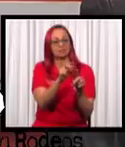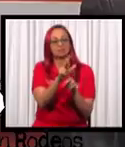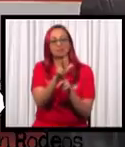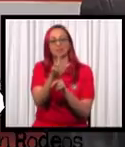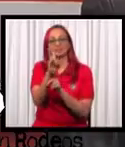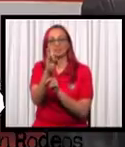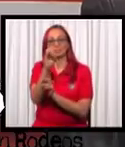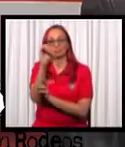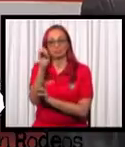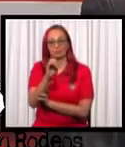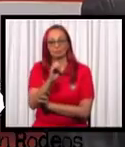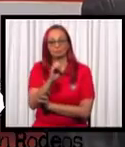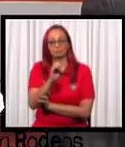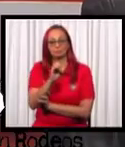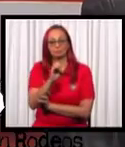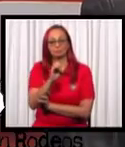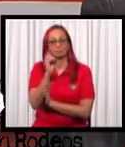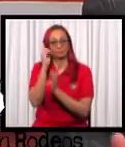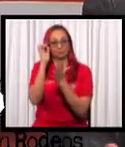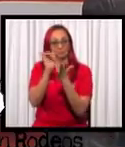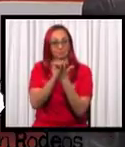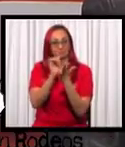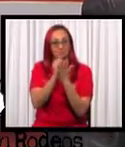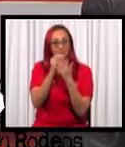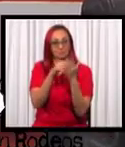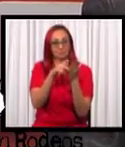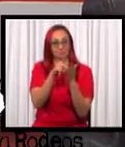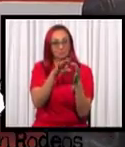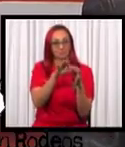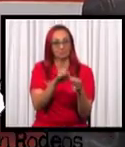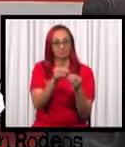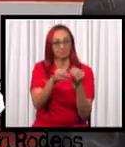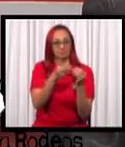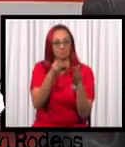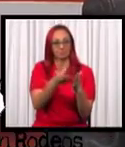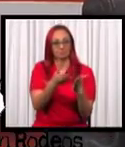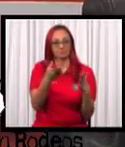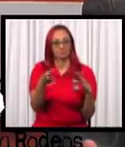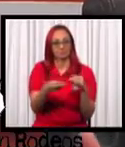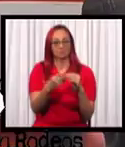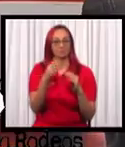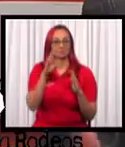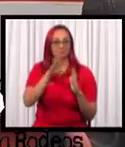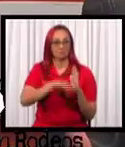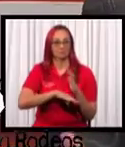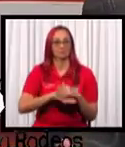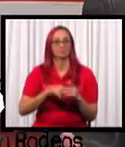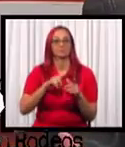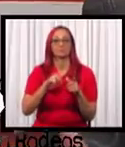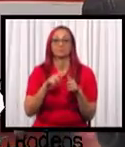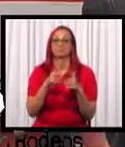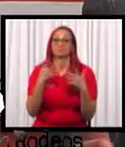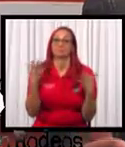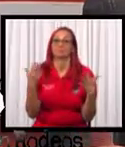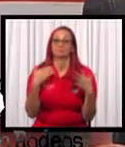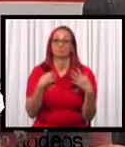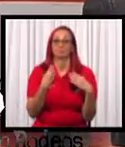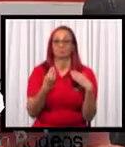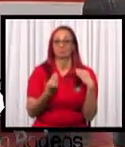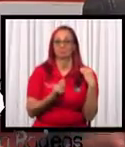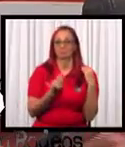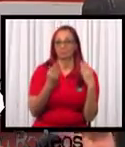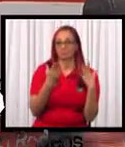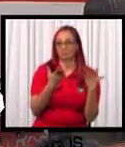37%, con lo cual la indemnización al productor es sumamente baja. Entonces, hay productores que si en